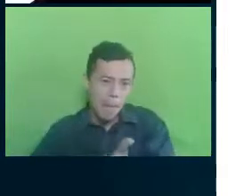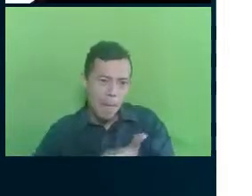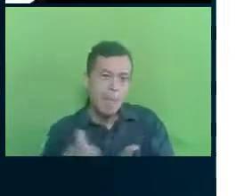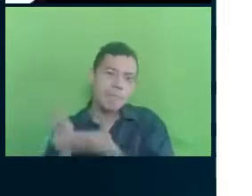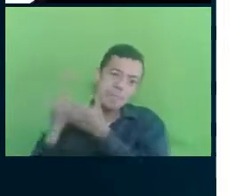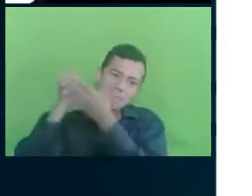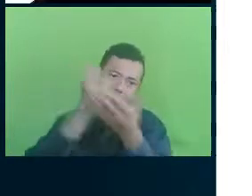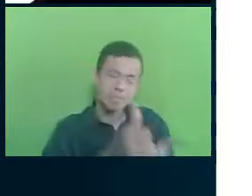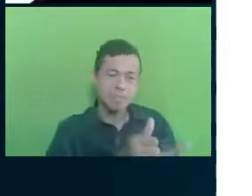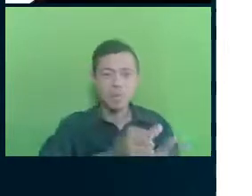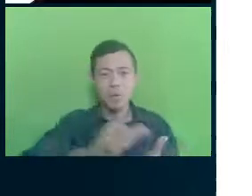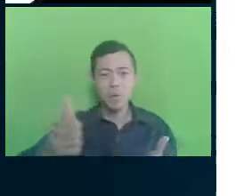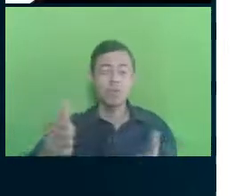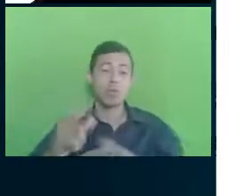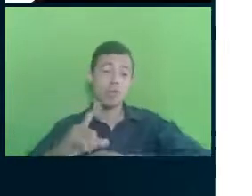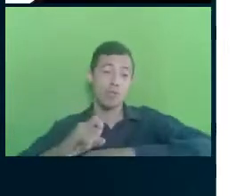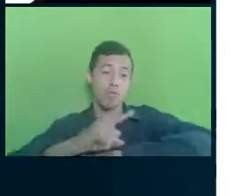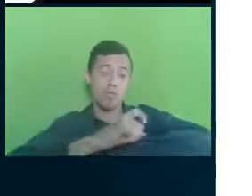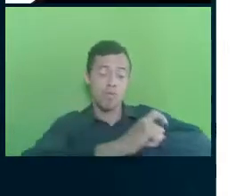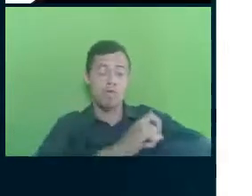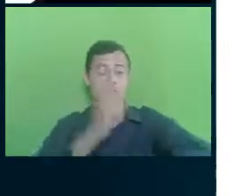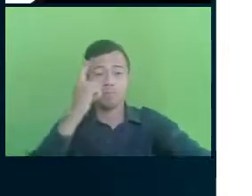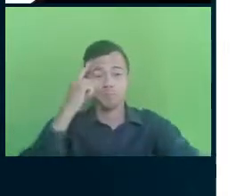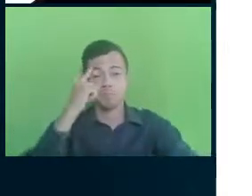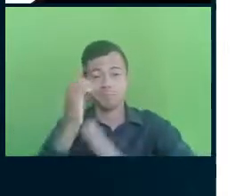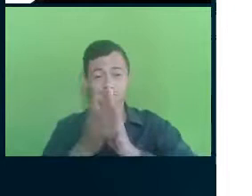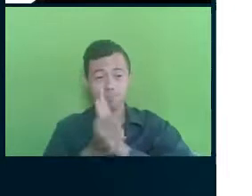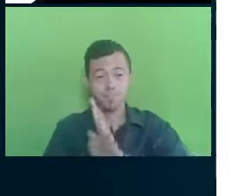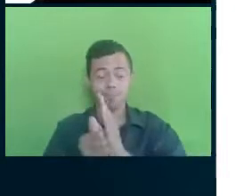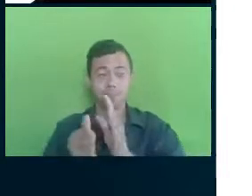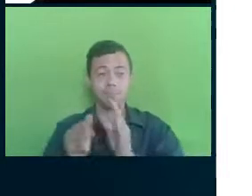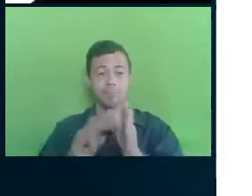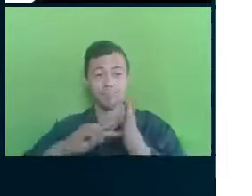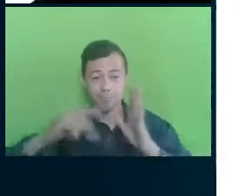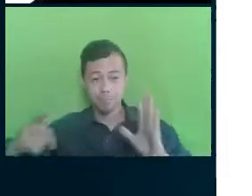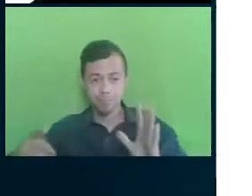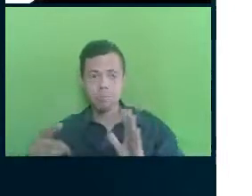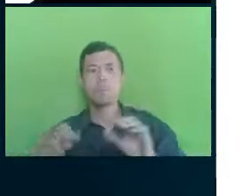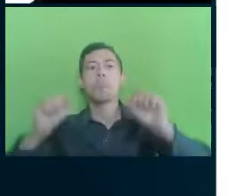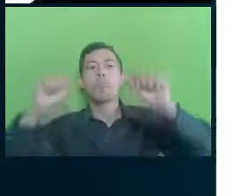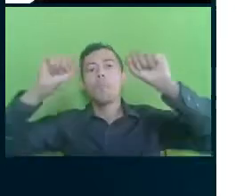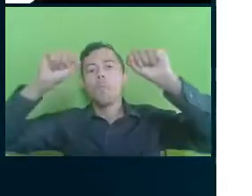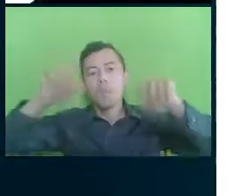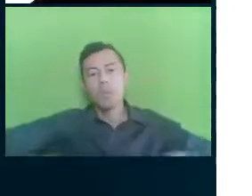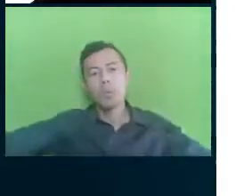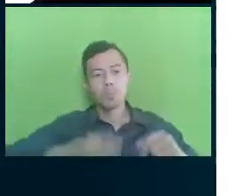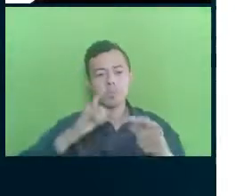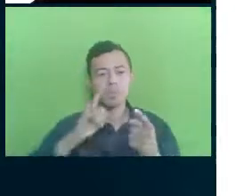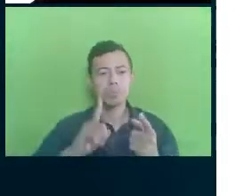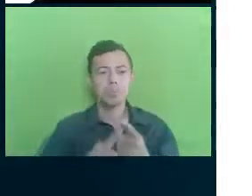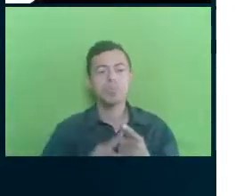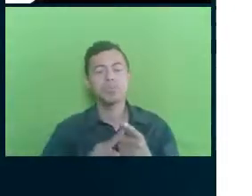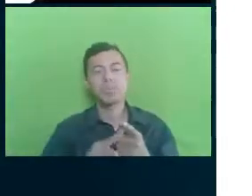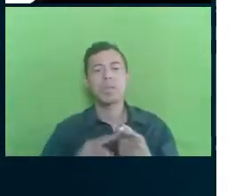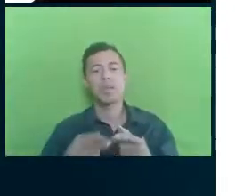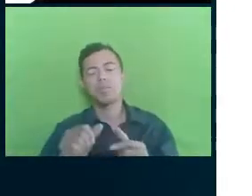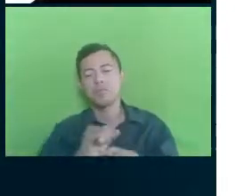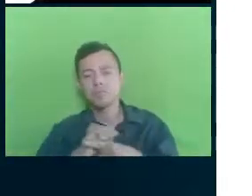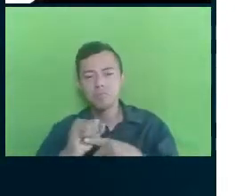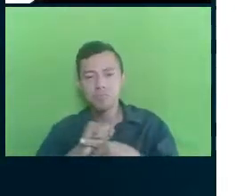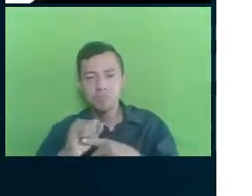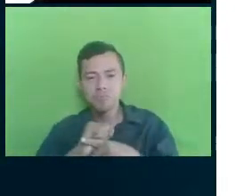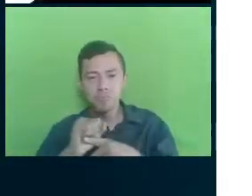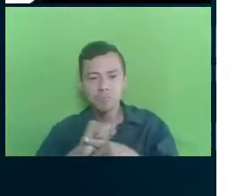inteligencia artificial de Google y que hoy en día cualquiera que quiera aprender inteligencia artificial se puede voltear o se puede volcar hacia TensorFlow para poder comenzar